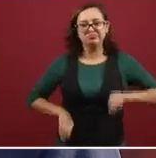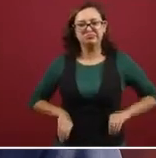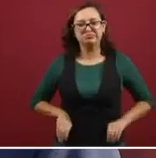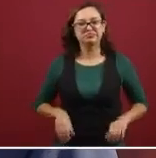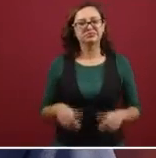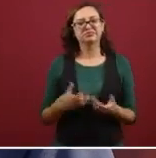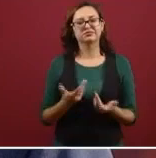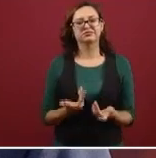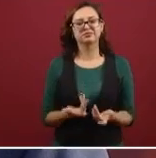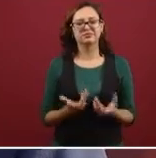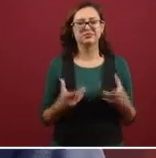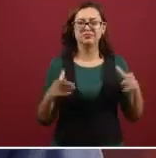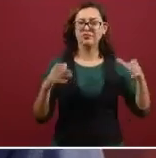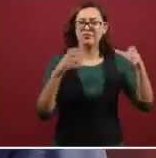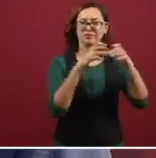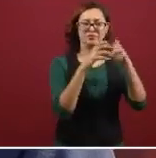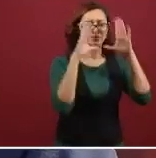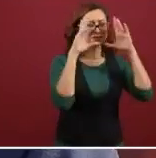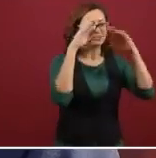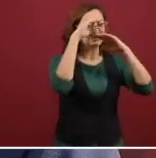Los conservadores son muy corruptos.